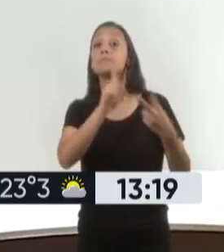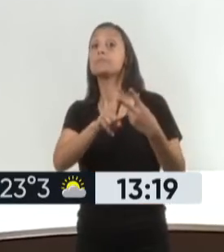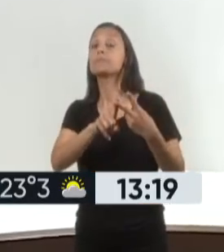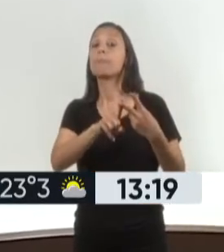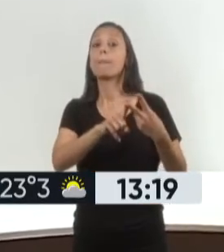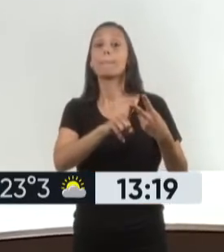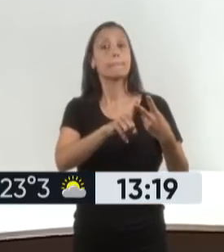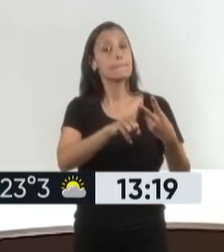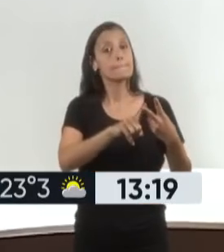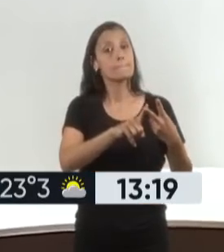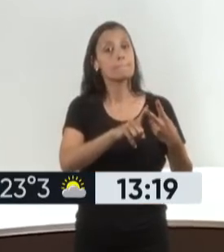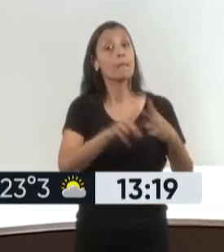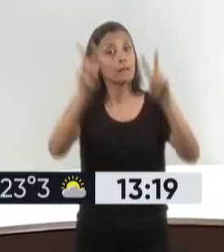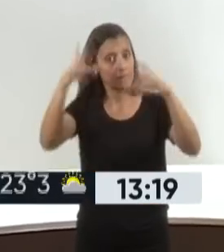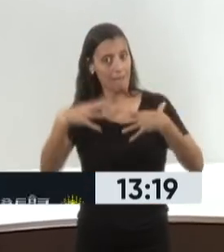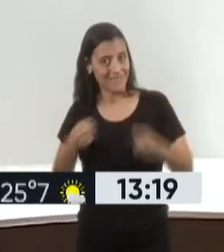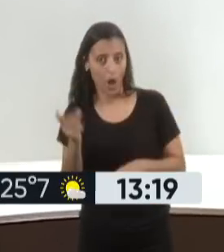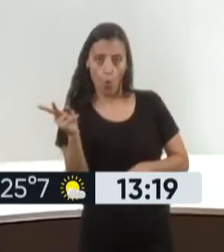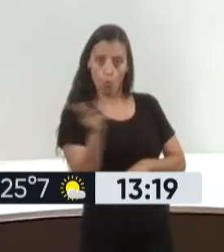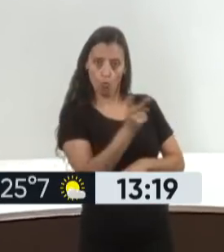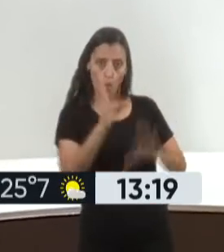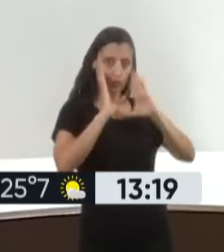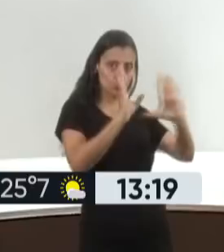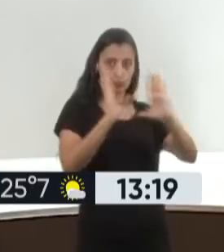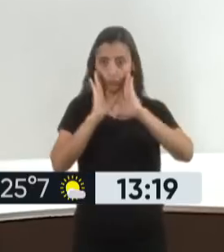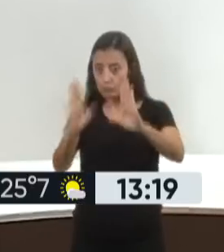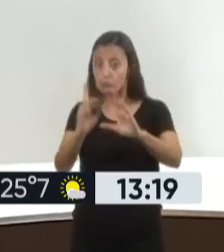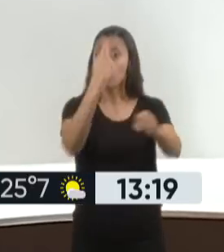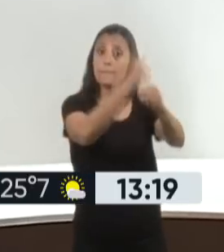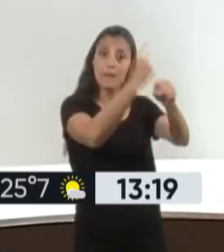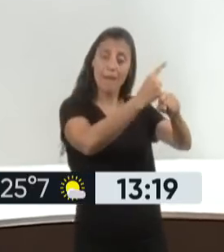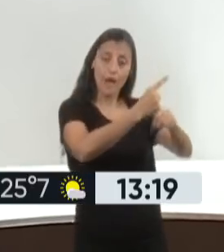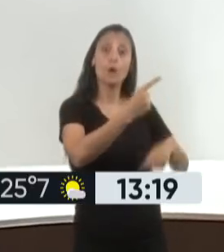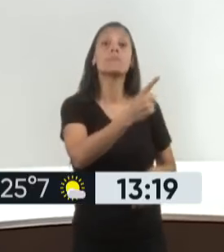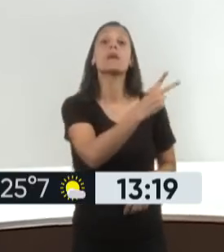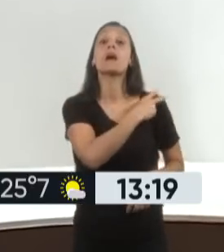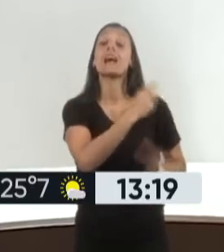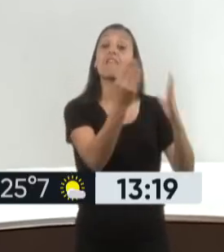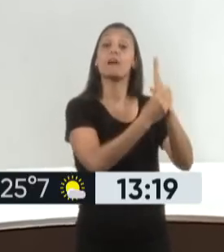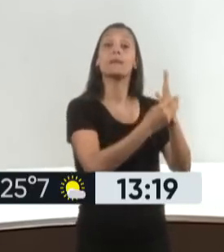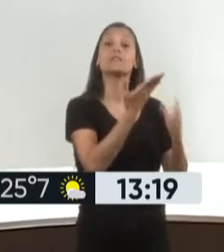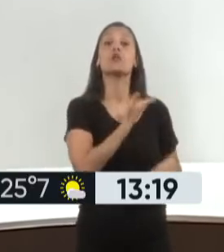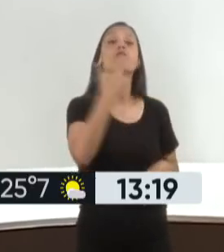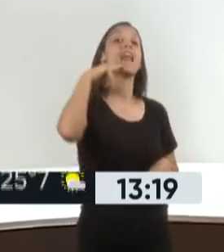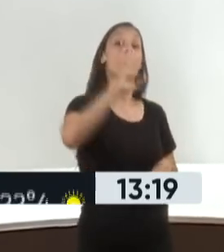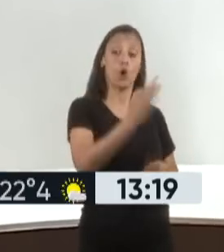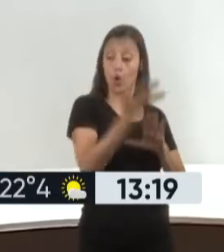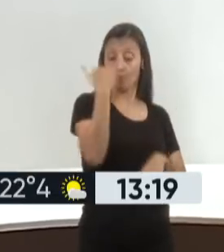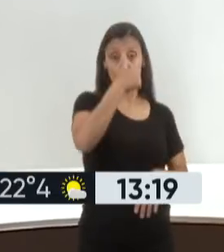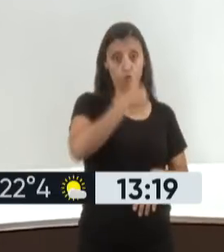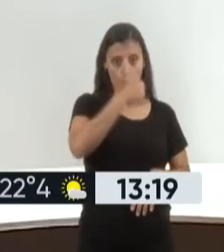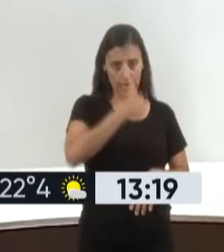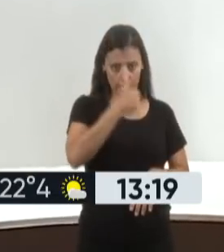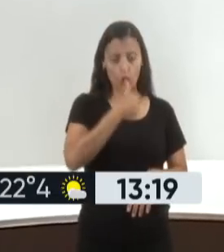otro que tiene que ver con salud. Por un lado, el jefe de gabinete, Guillermo Francos, el último